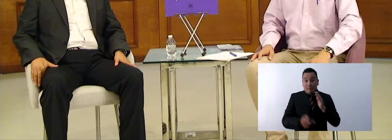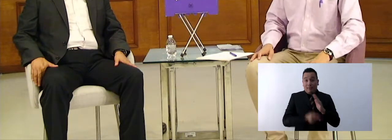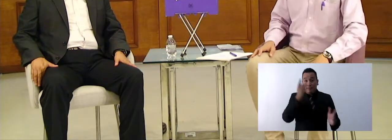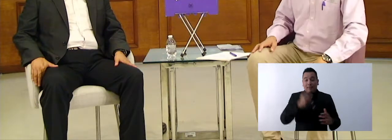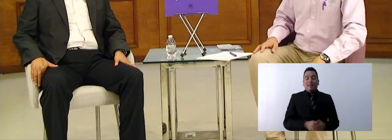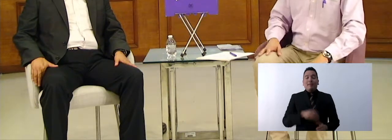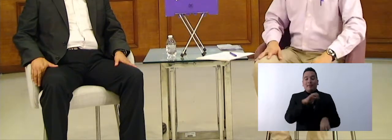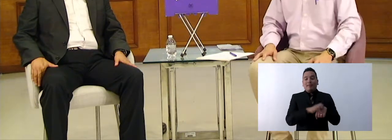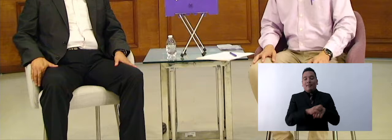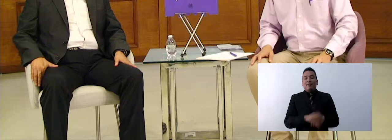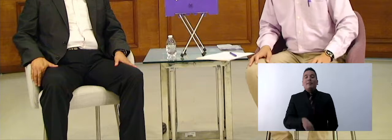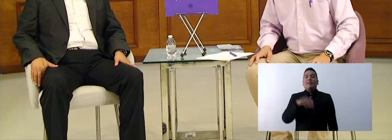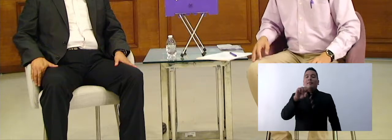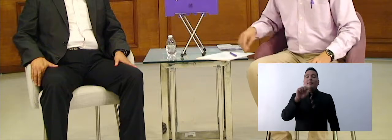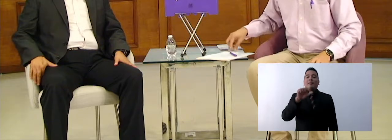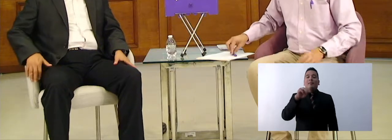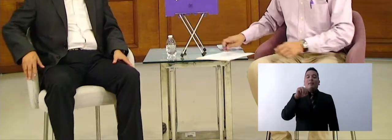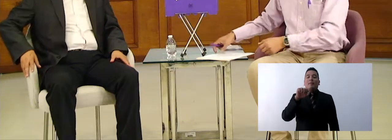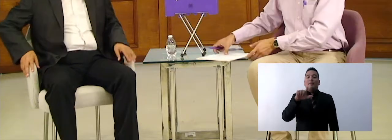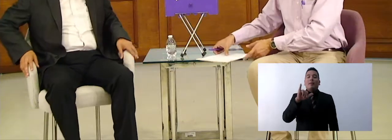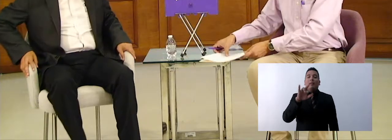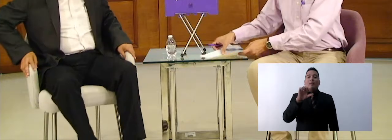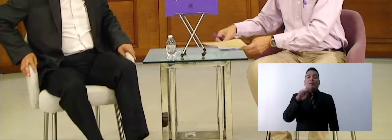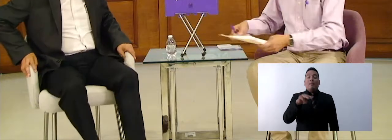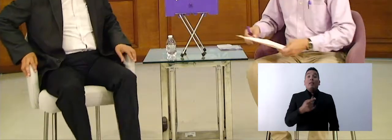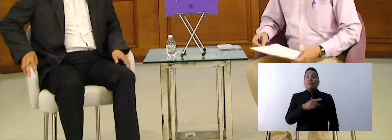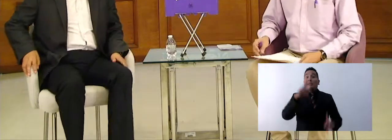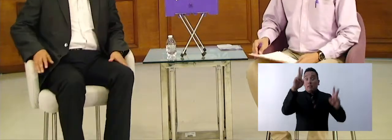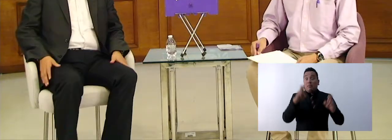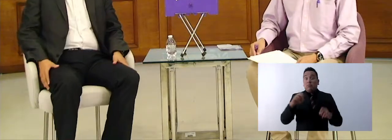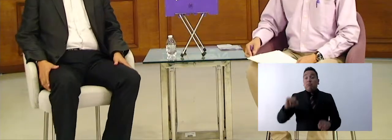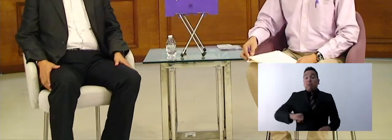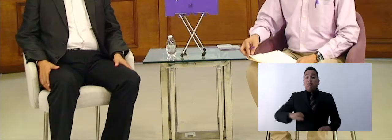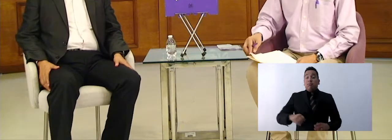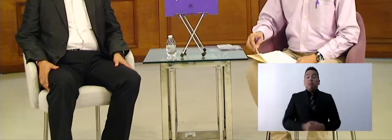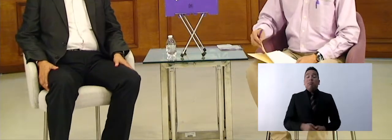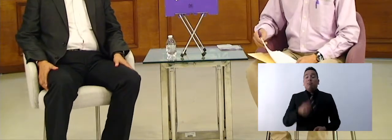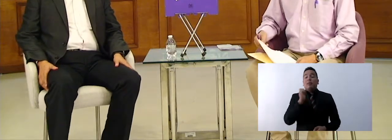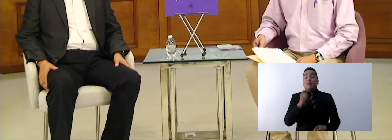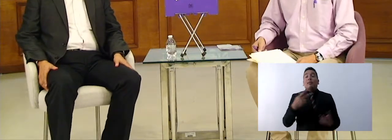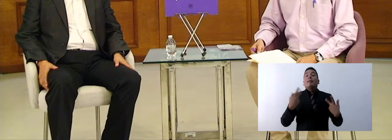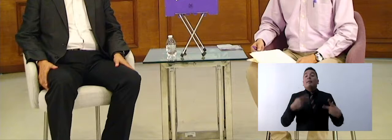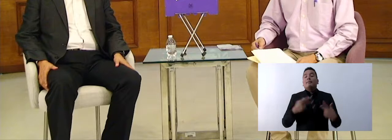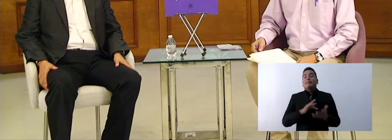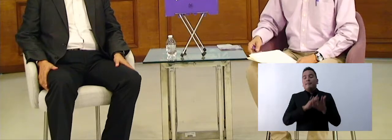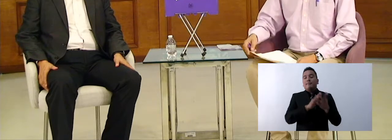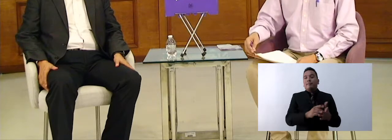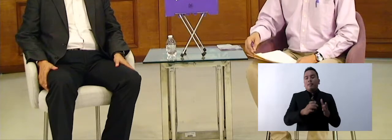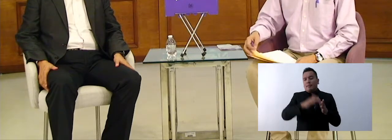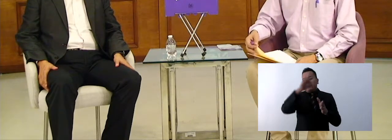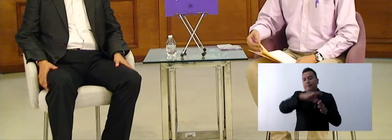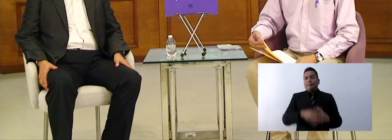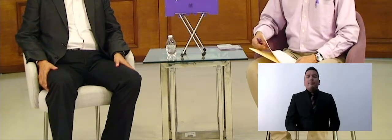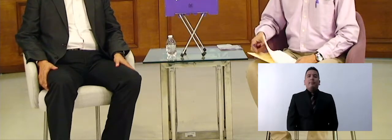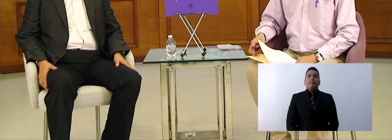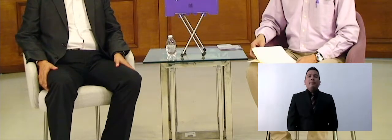Regresamos a este programa de La Urna con nuestro amigo el doctor Samuel Irán, que nos está hablando de temas muy interesantes que tienen que ver